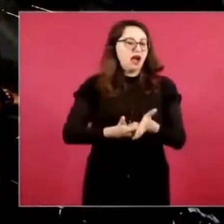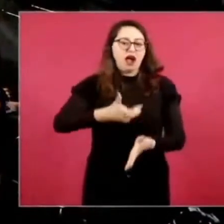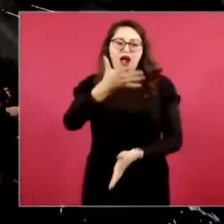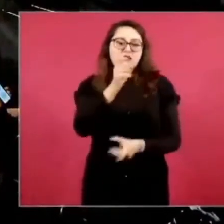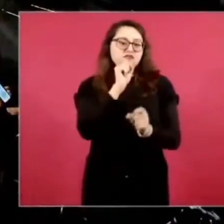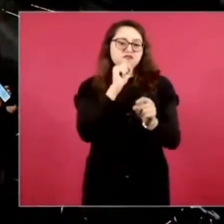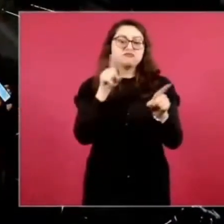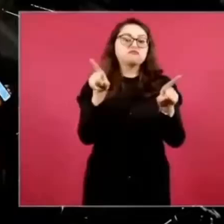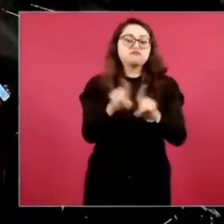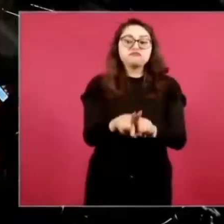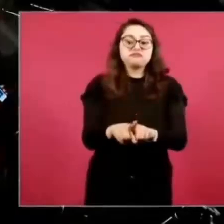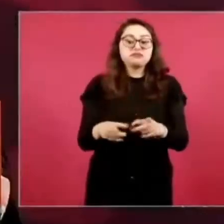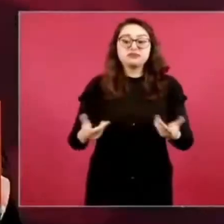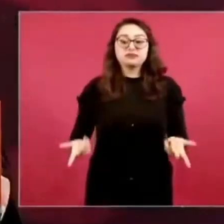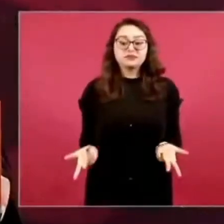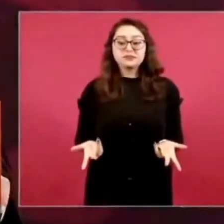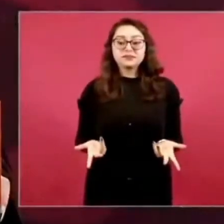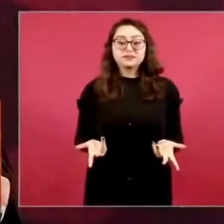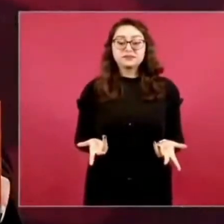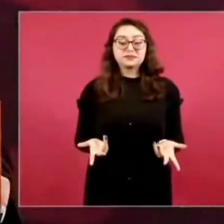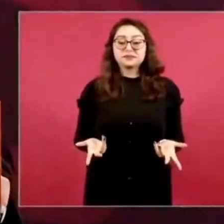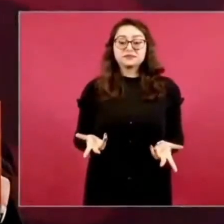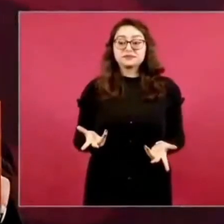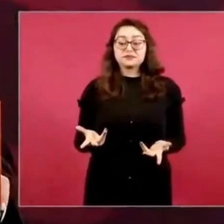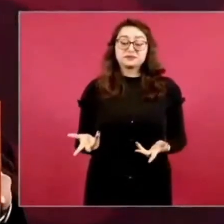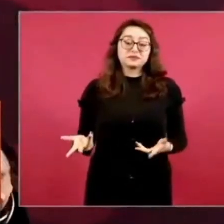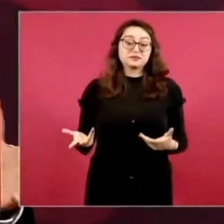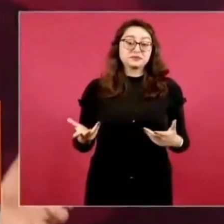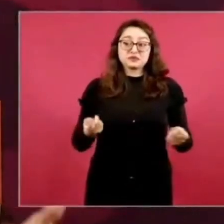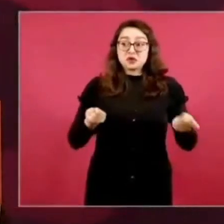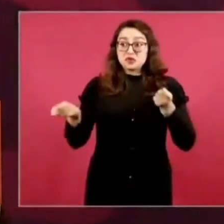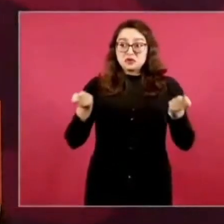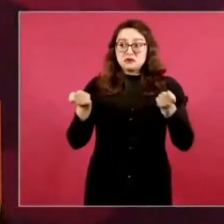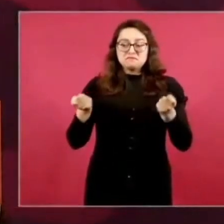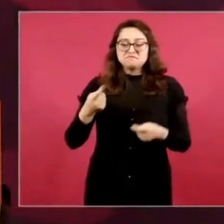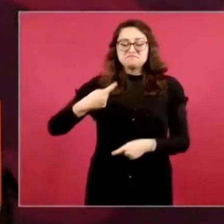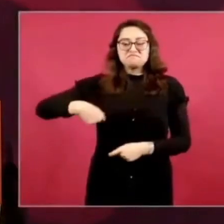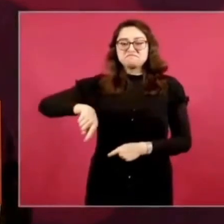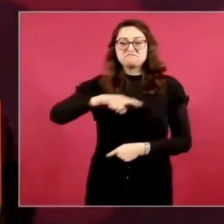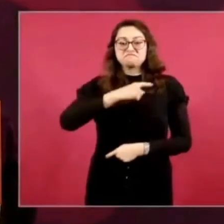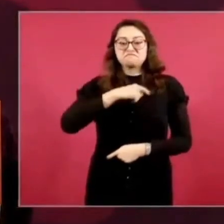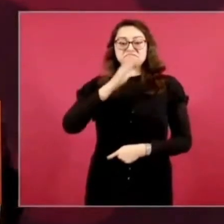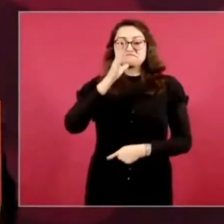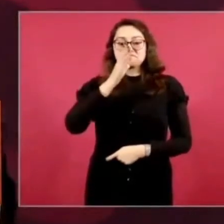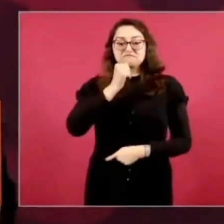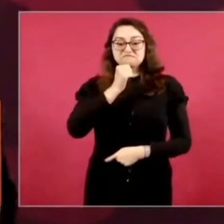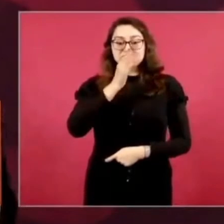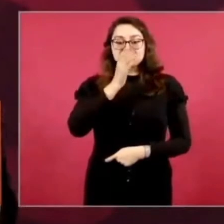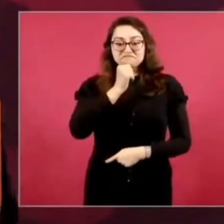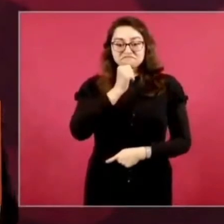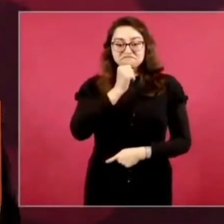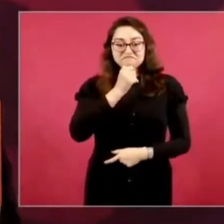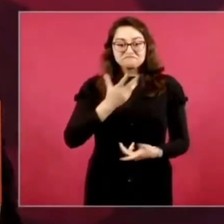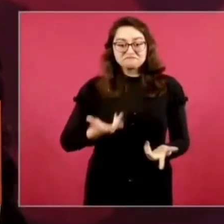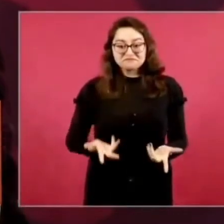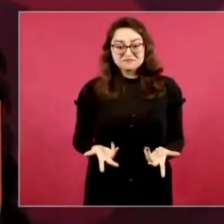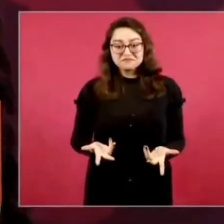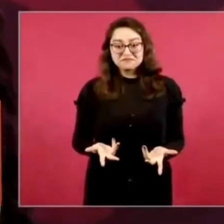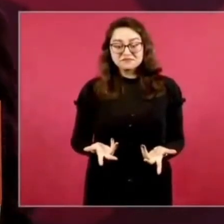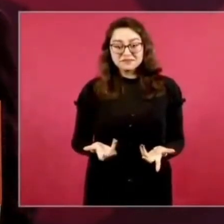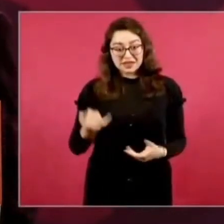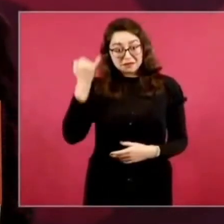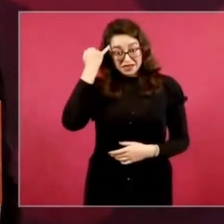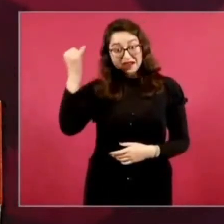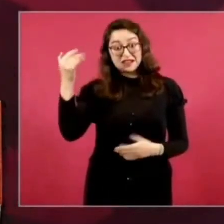Entonces, no hay control en el precio de la gasolina. Imagínense, si nosotros no tenemos control en el precio de las